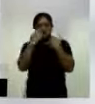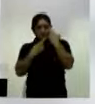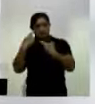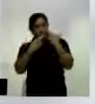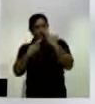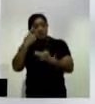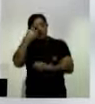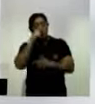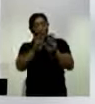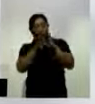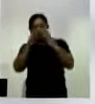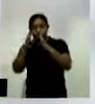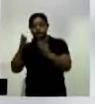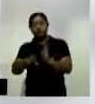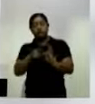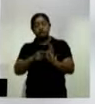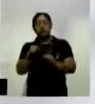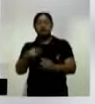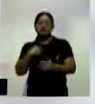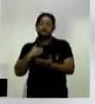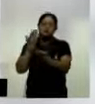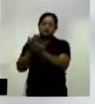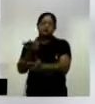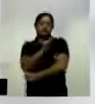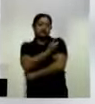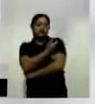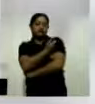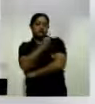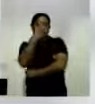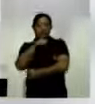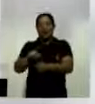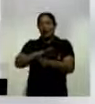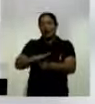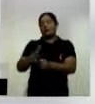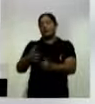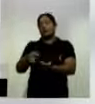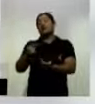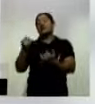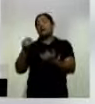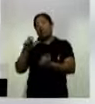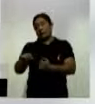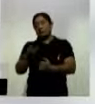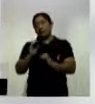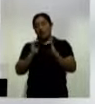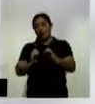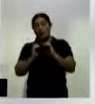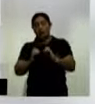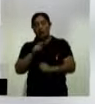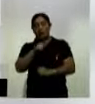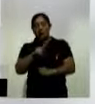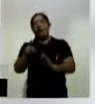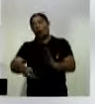economía. Propuse adelantar el programa de vacunación contra la influenza y evitar así empalmes de la enfermedad con posibles rebrotes